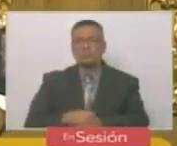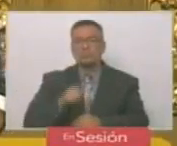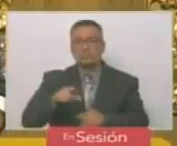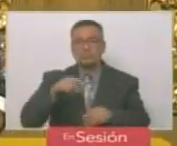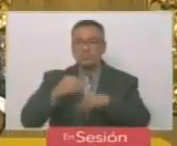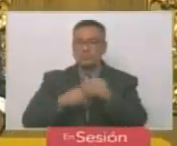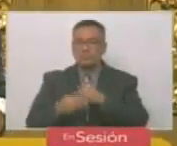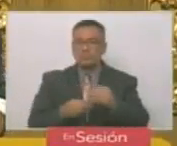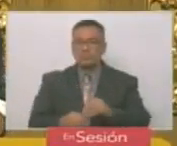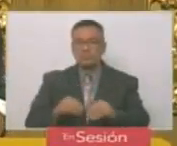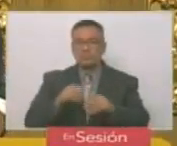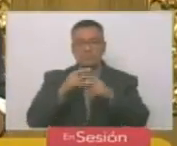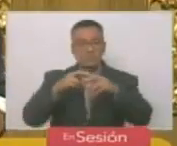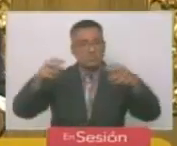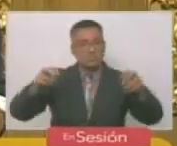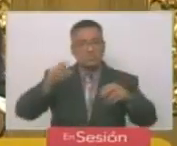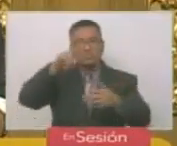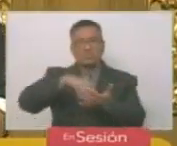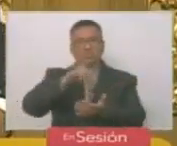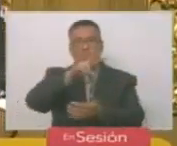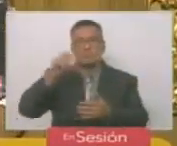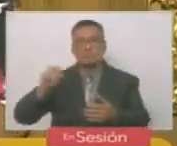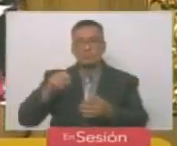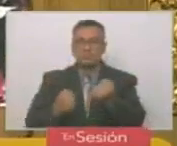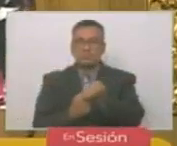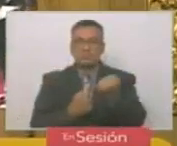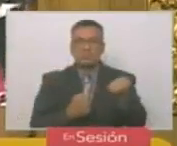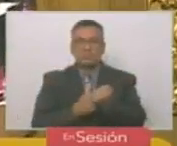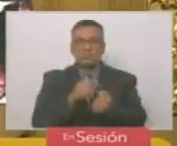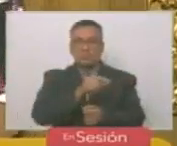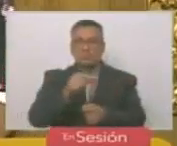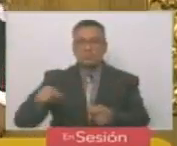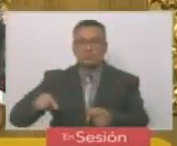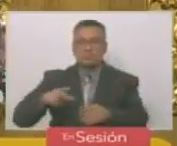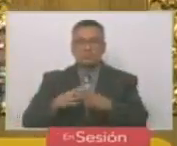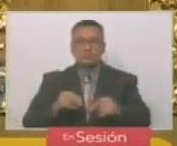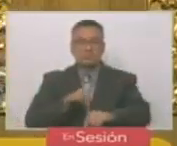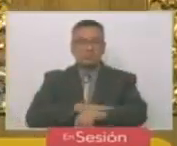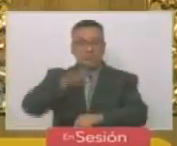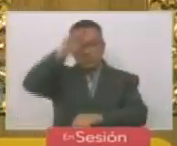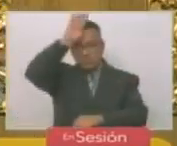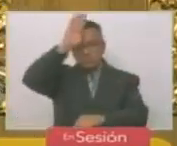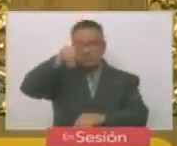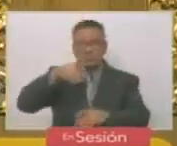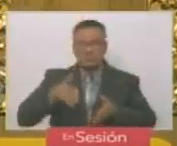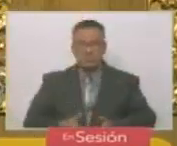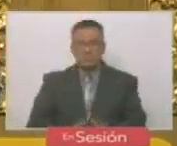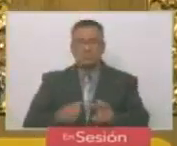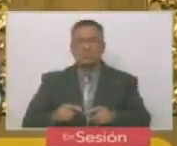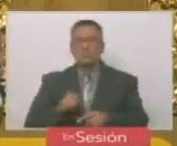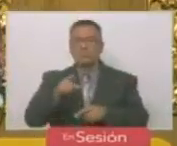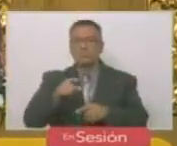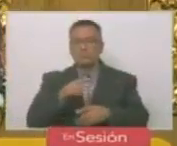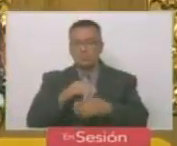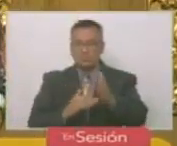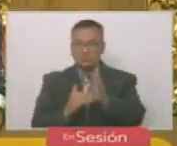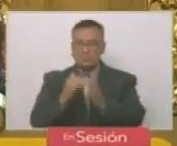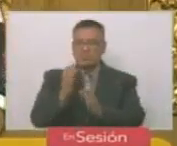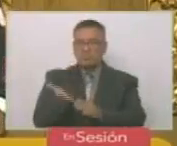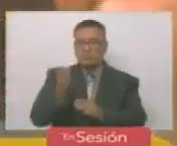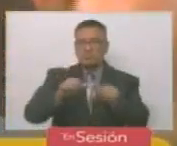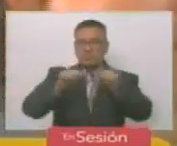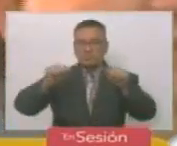establece que el lema del 2020, apoyemos al personal de enfermería y de partería, como una columna vertebral de los